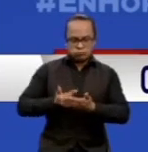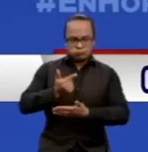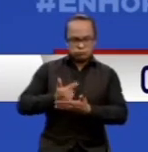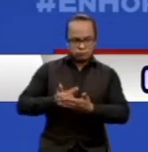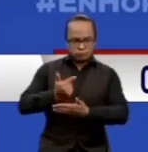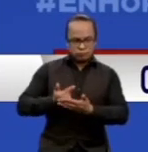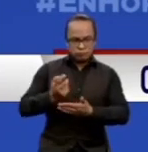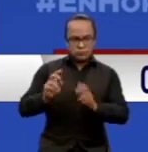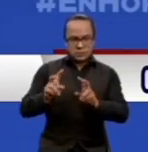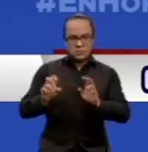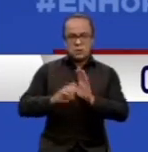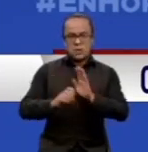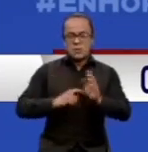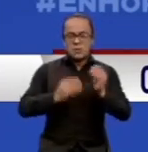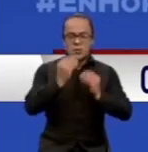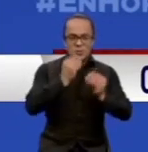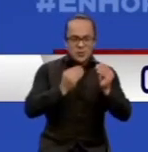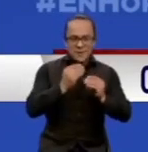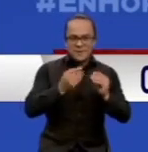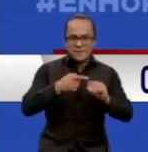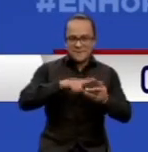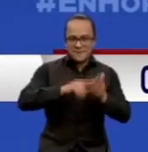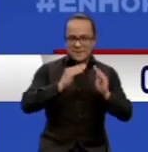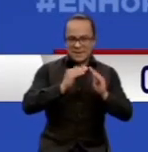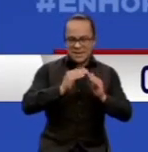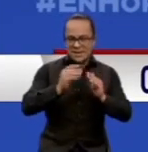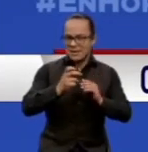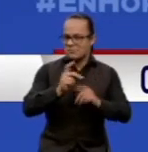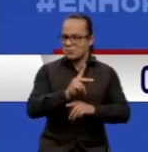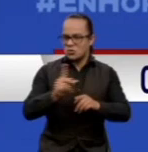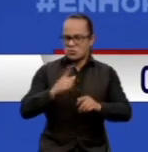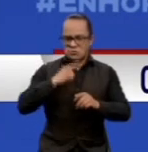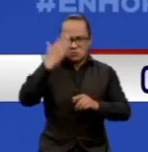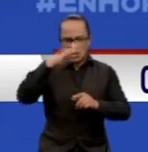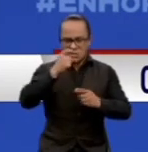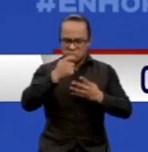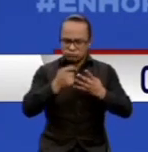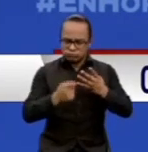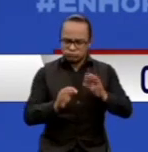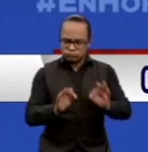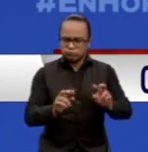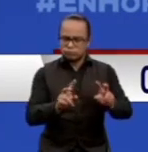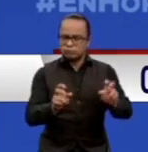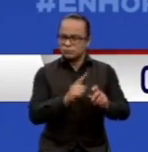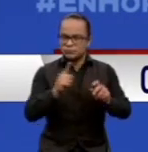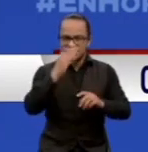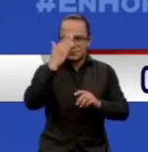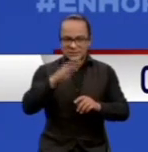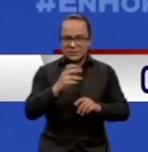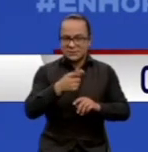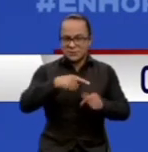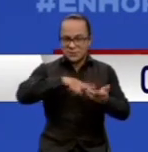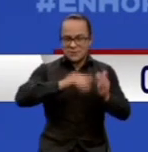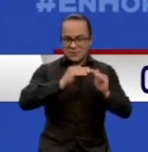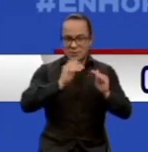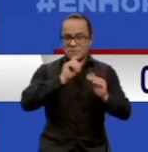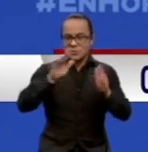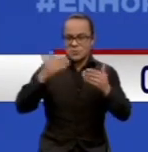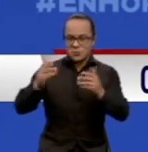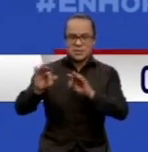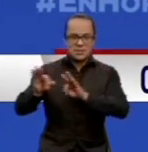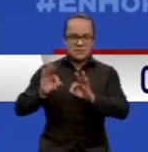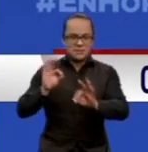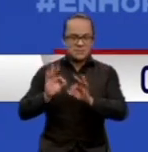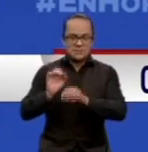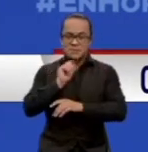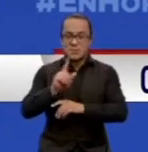simplemente la comida y todo lo que es el insumo de un hogar, usualmente puede pasar eso. O sea, va a haber algún mes que dices, wow,